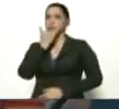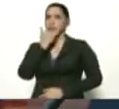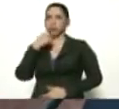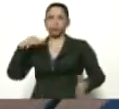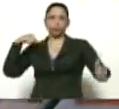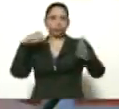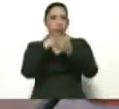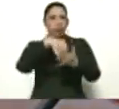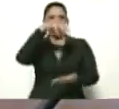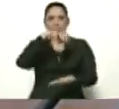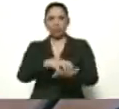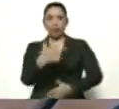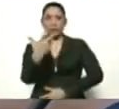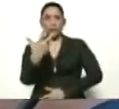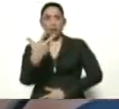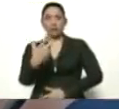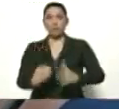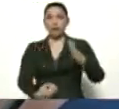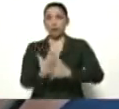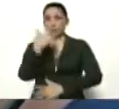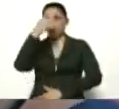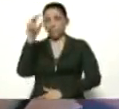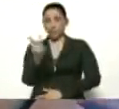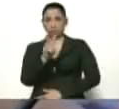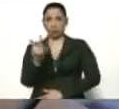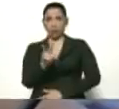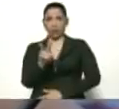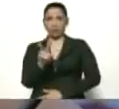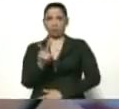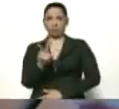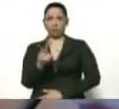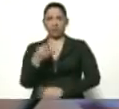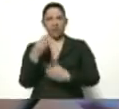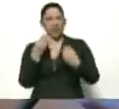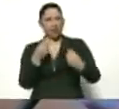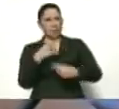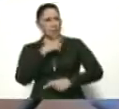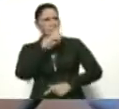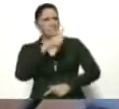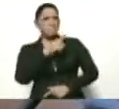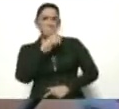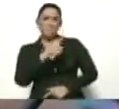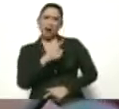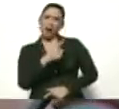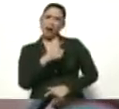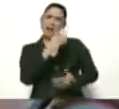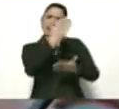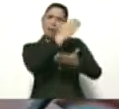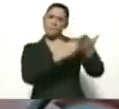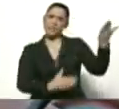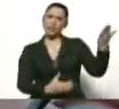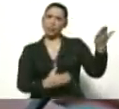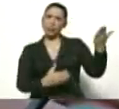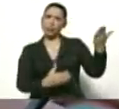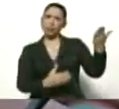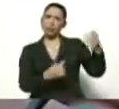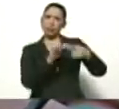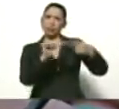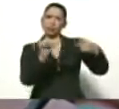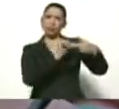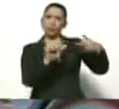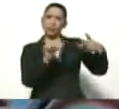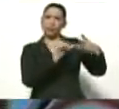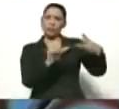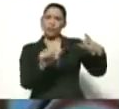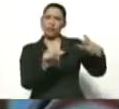del 3 de mayo en venezuela luce como un mal episodio de la serie norteamericana jack ryan